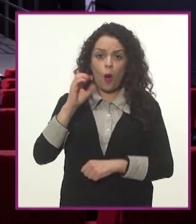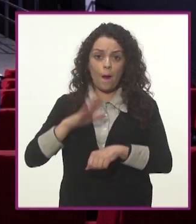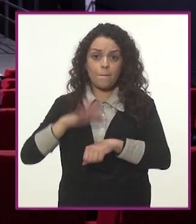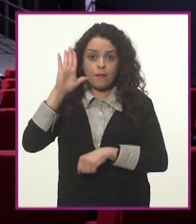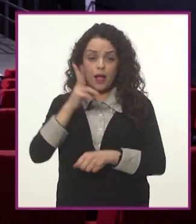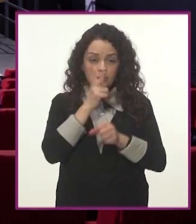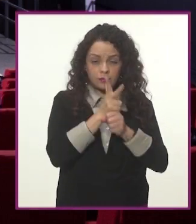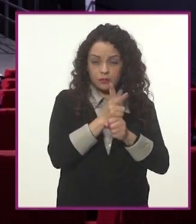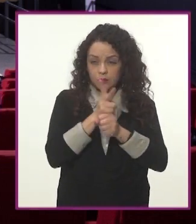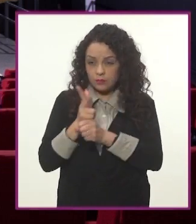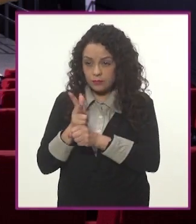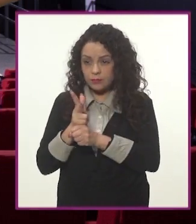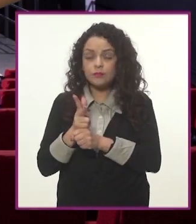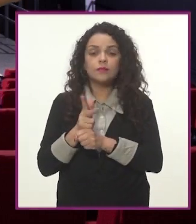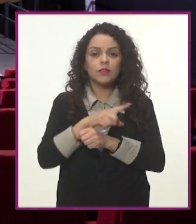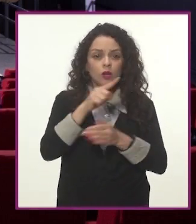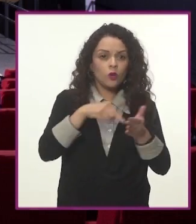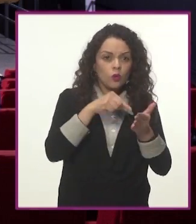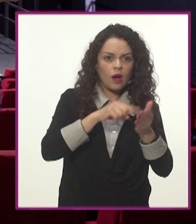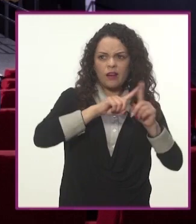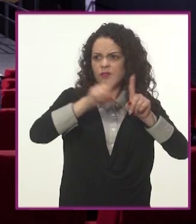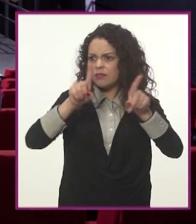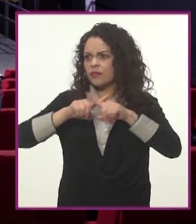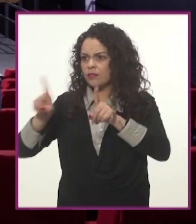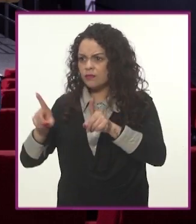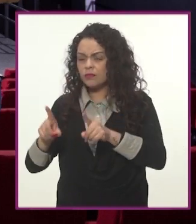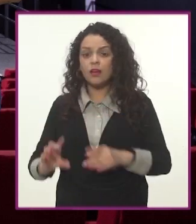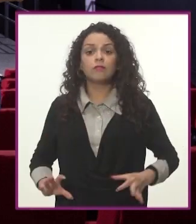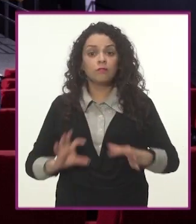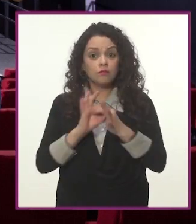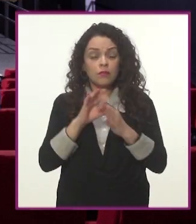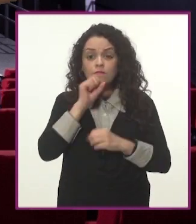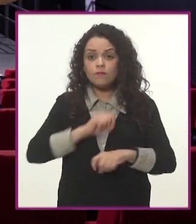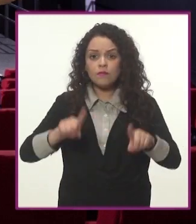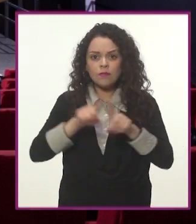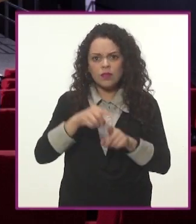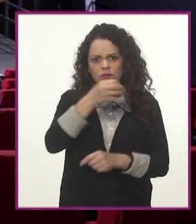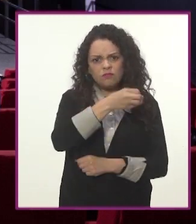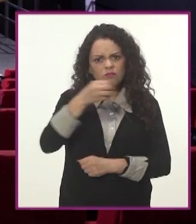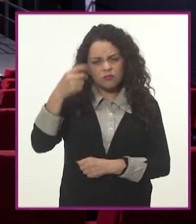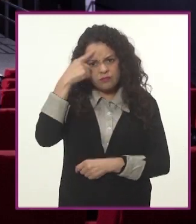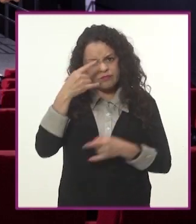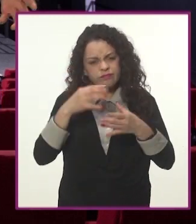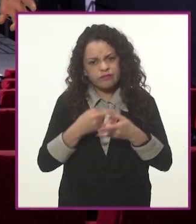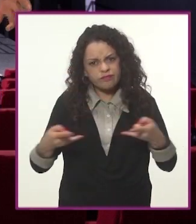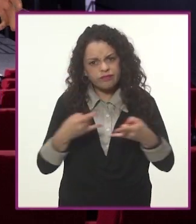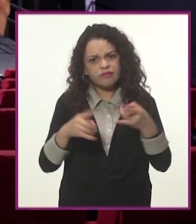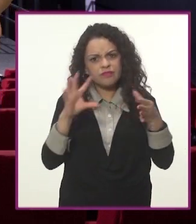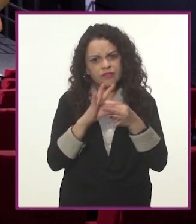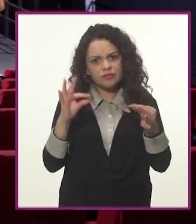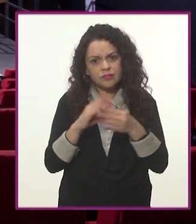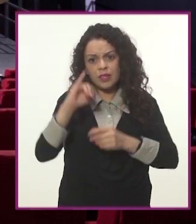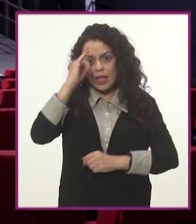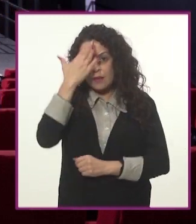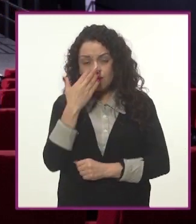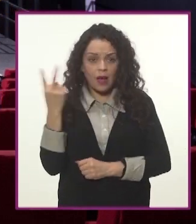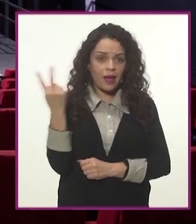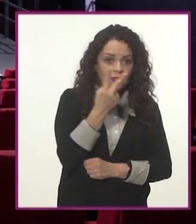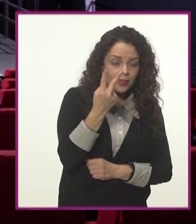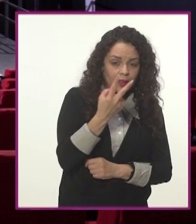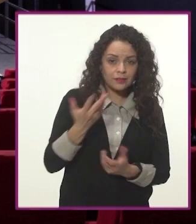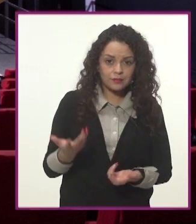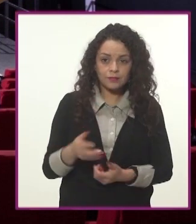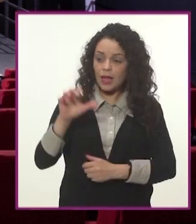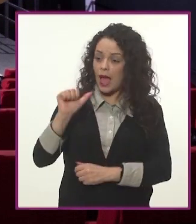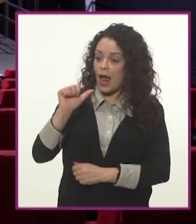en escenarios y momentos distintos se desarrollan al mismo tiempo, alternando imágenes de ambas situaciones. Y en el montaje